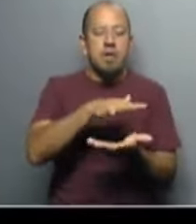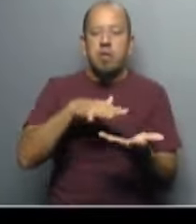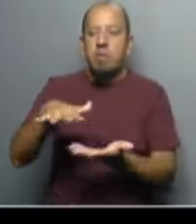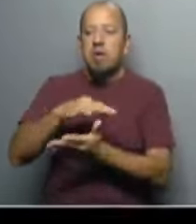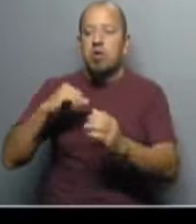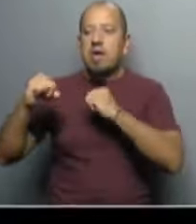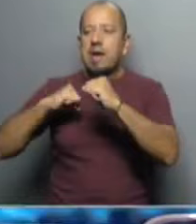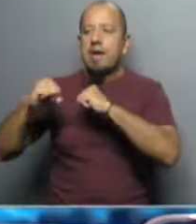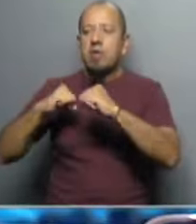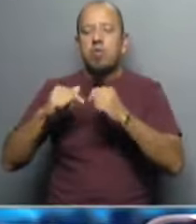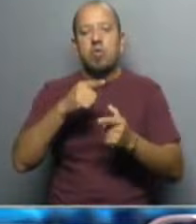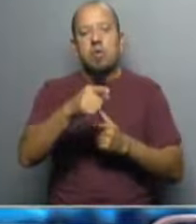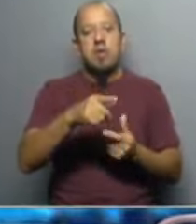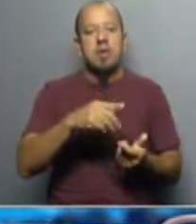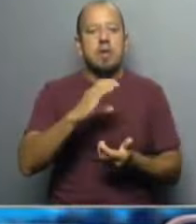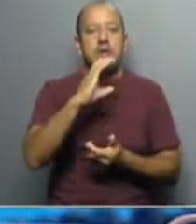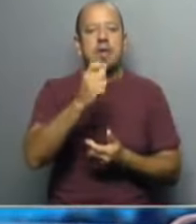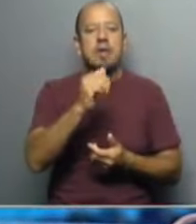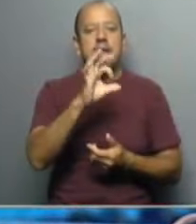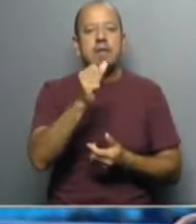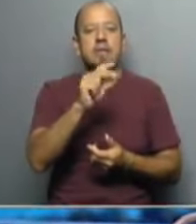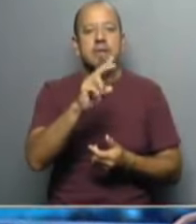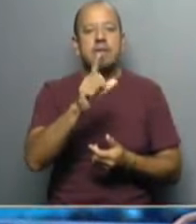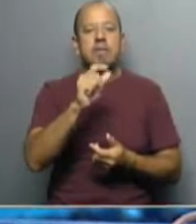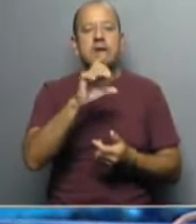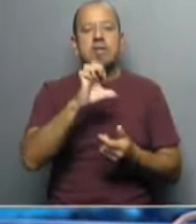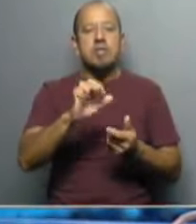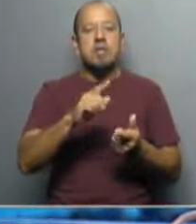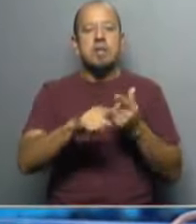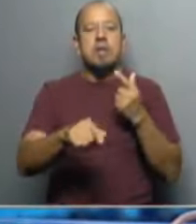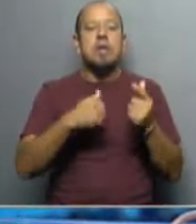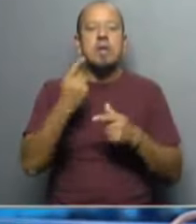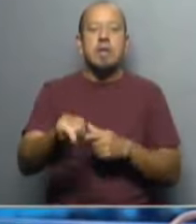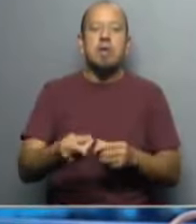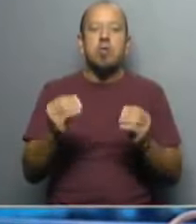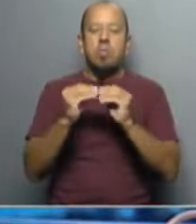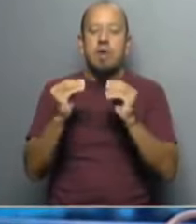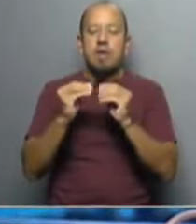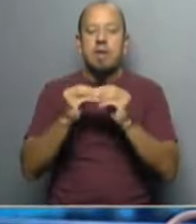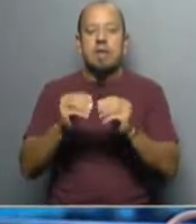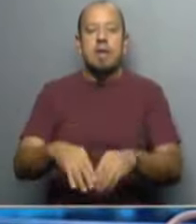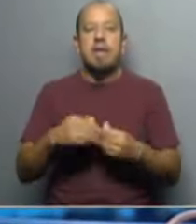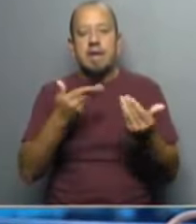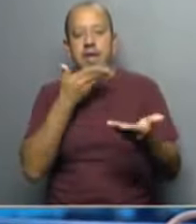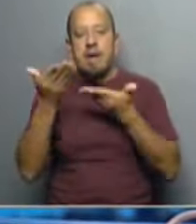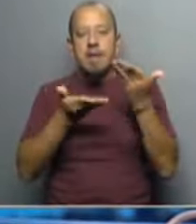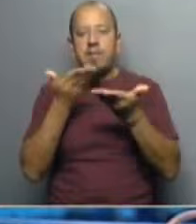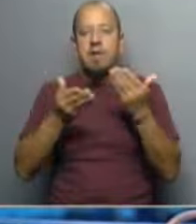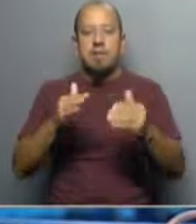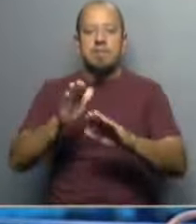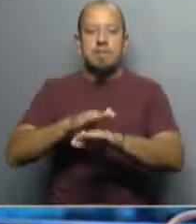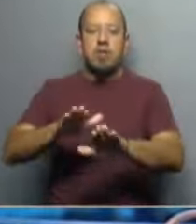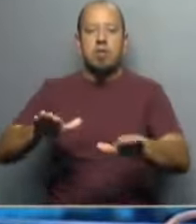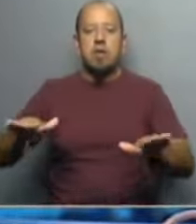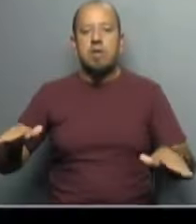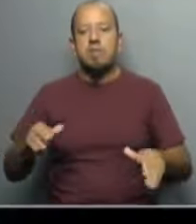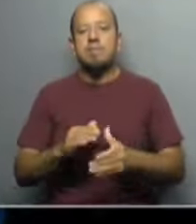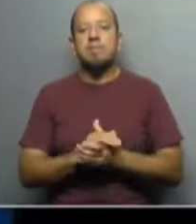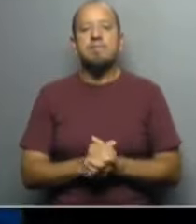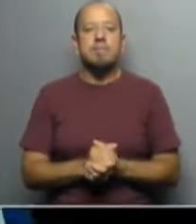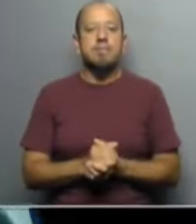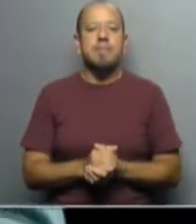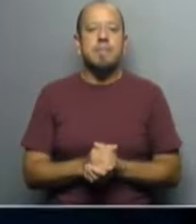con eso en unos minutos. Y Nati Nogués anda por el Carnaval de las Promesas. Nos va a traer información de lo que está pasando allí en un rato, ya sobre el final del programa. Estaba